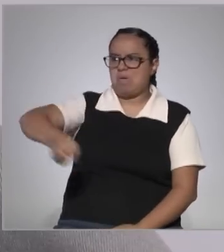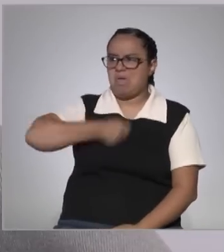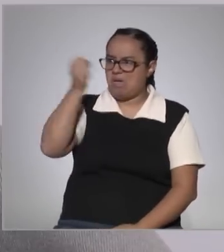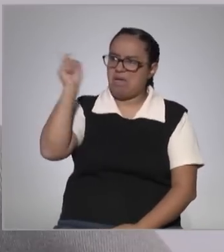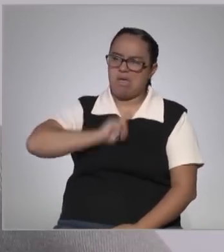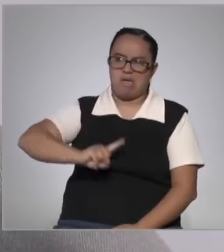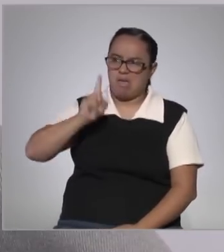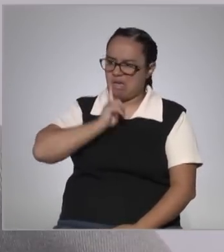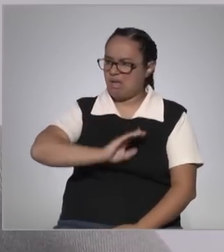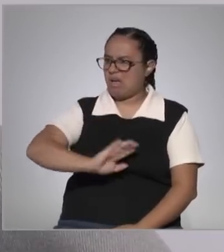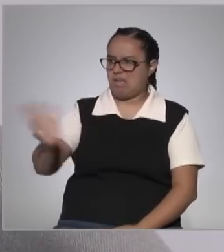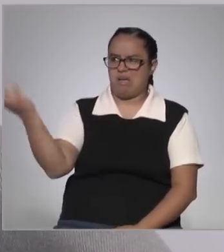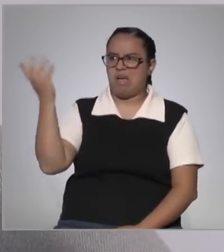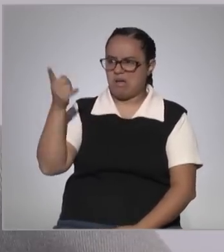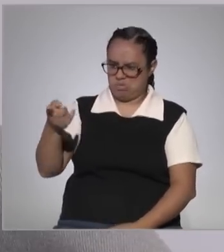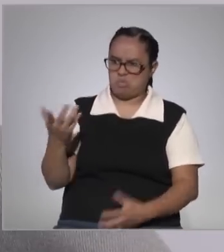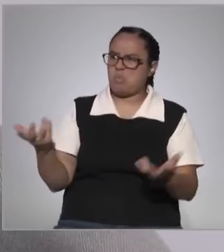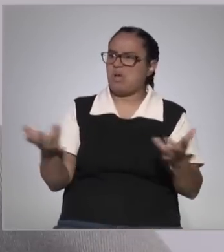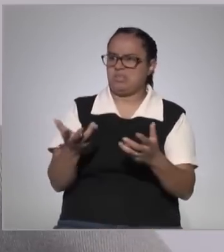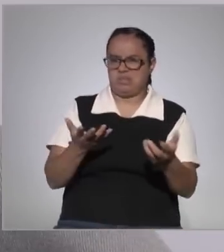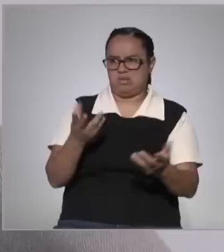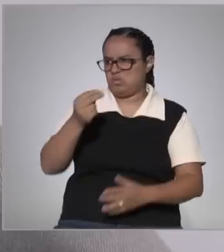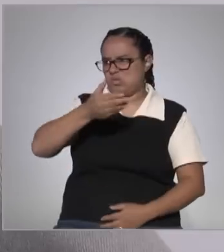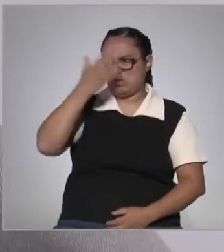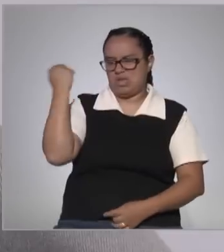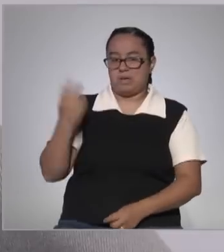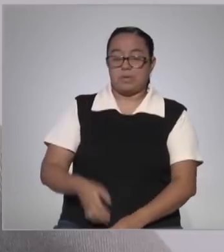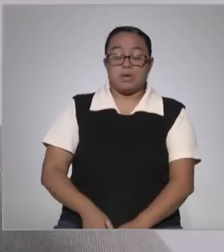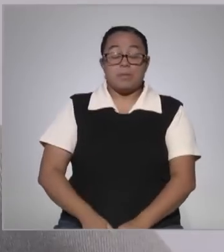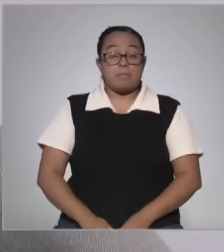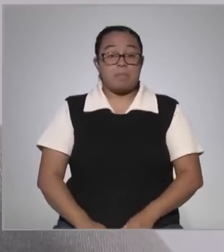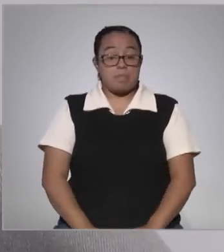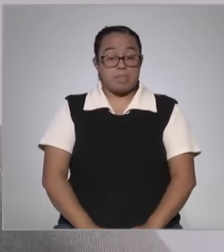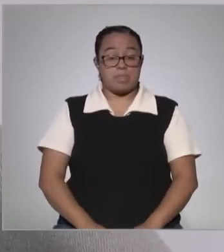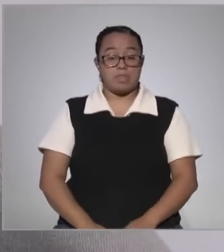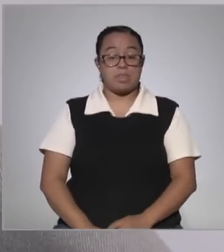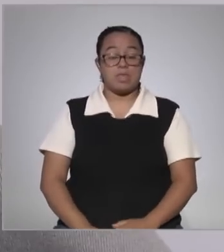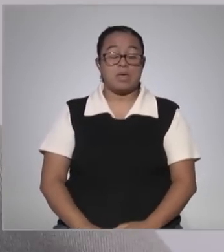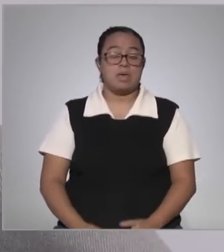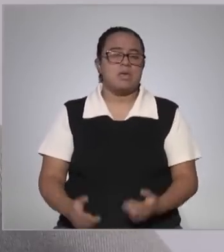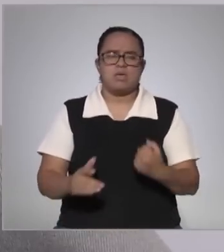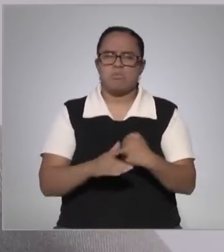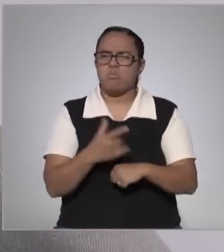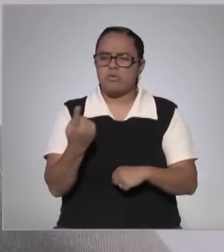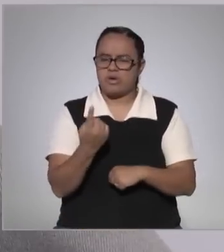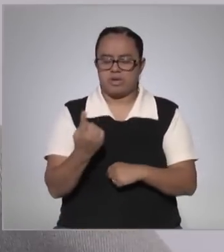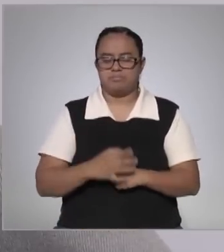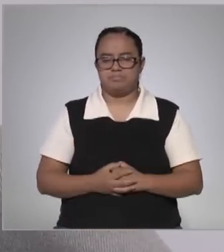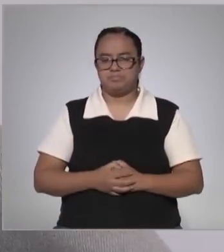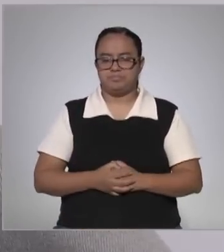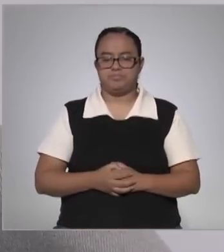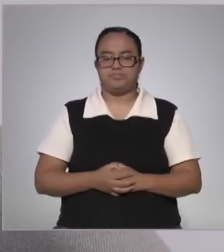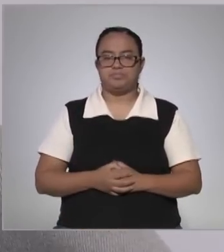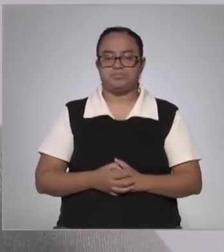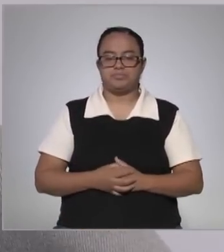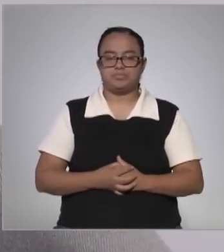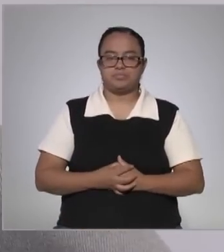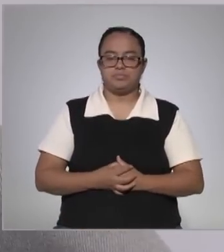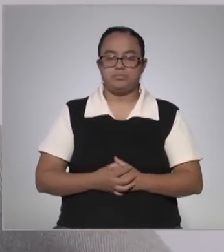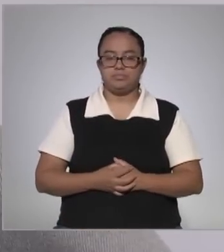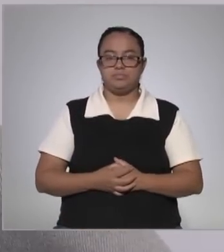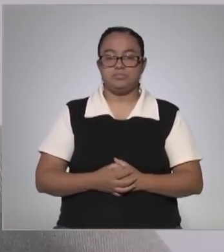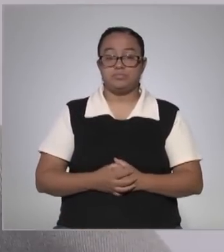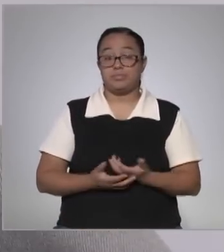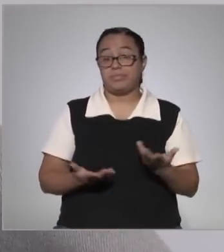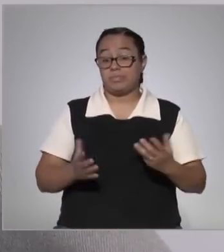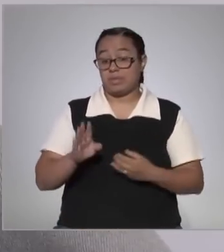¿qué va a hacer? Y justamente esto, porque esta parte